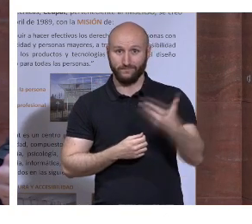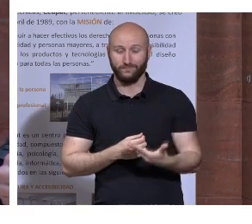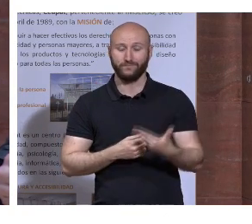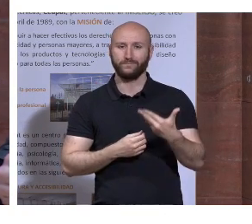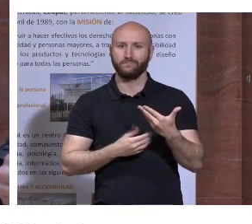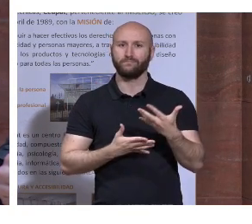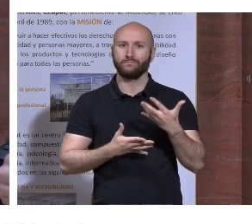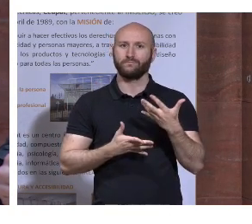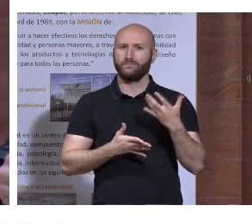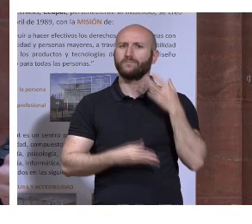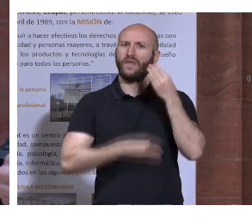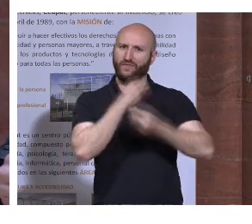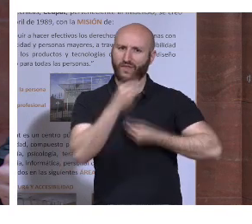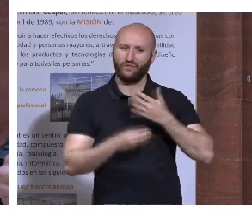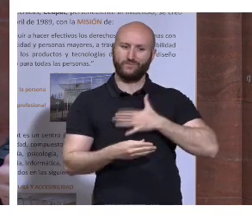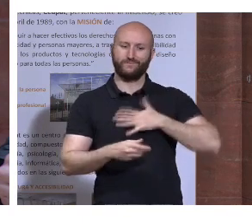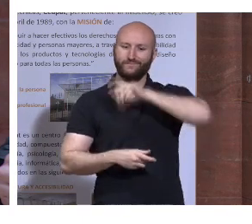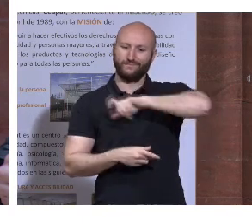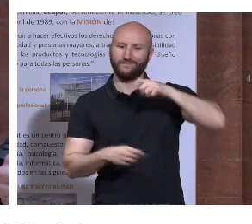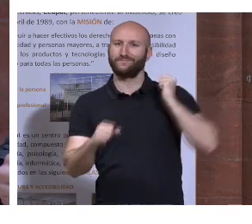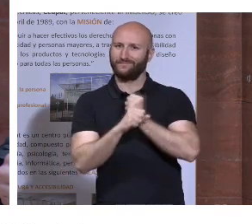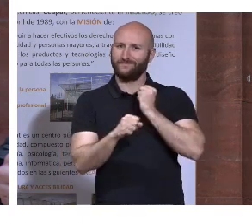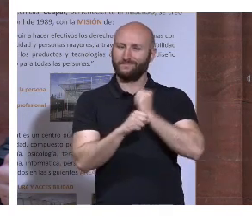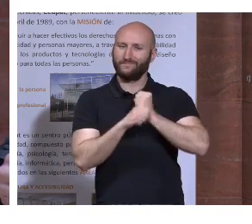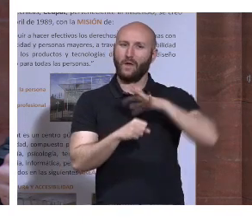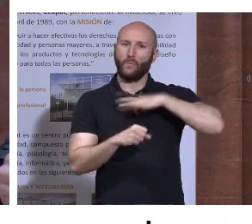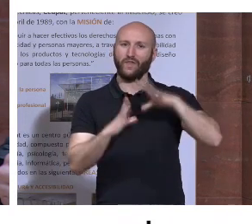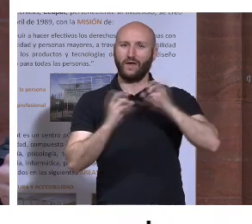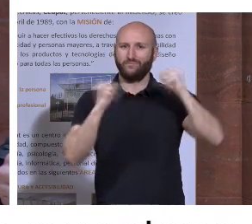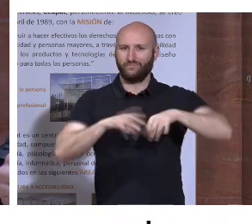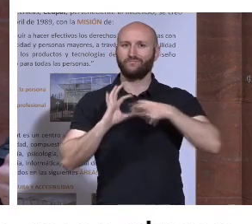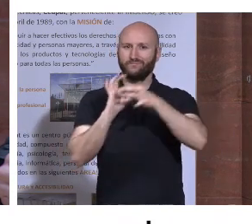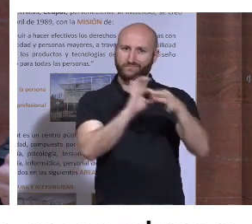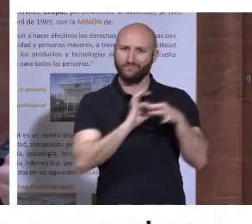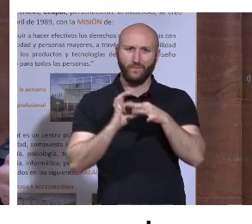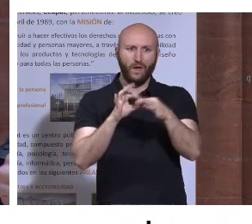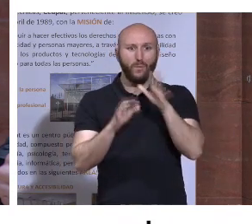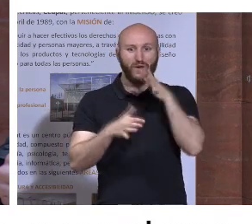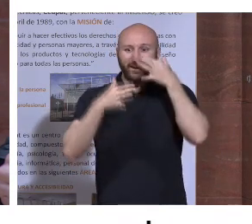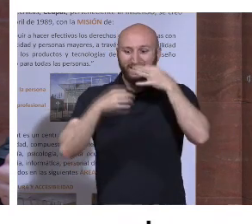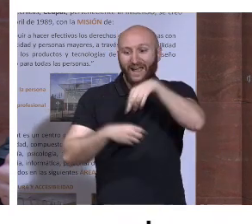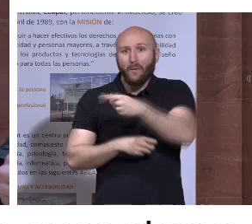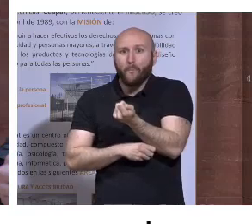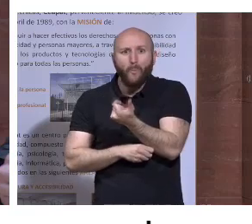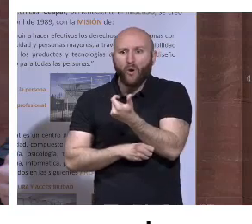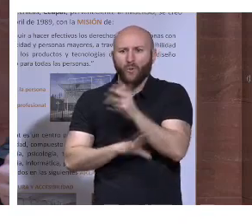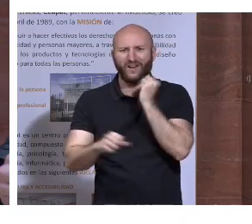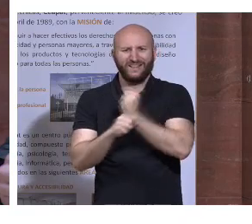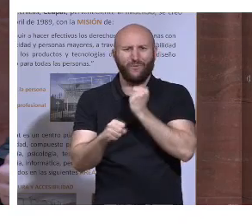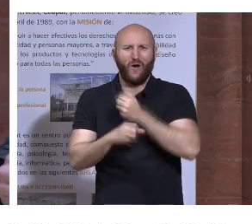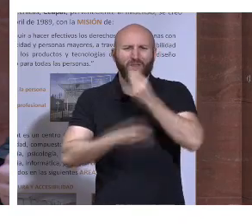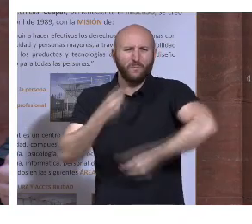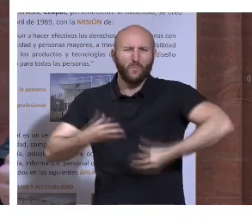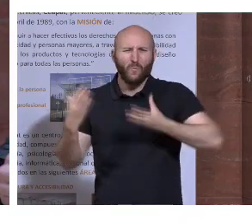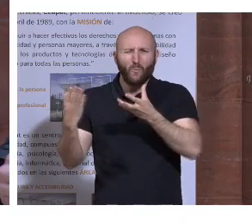haciendo que nuestros trabajadores puedan conciliar, porque son tan pocos aquí y hacen tantísimo que